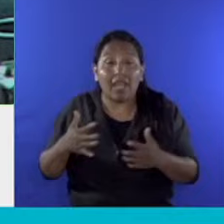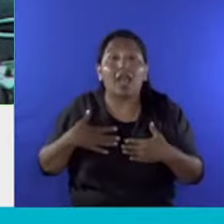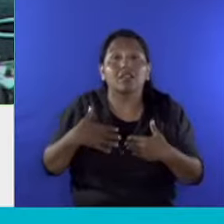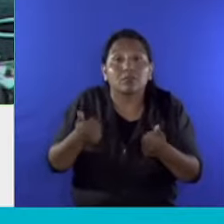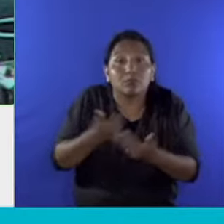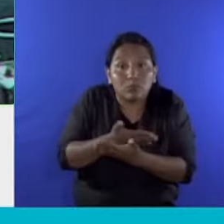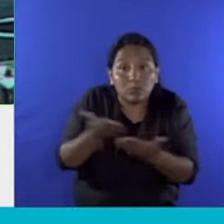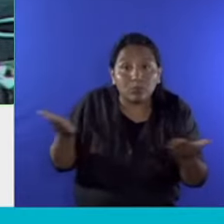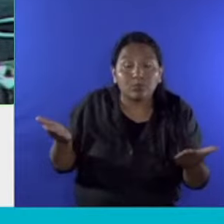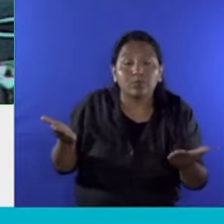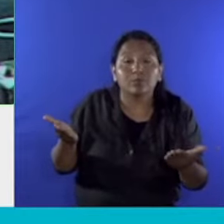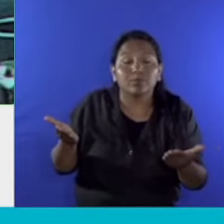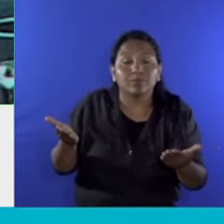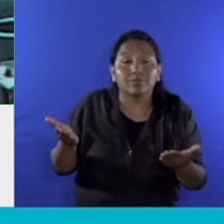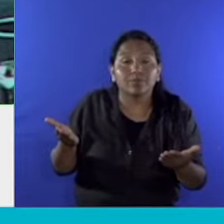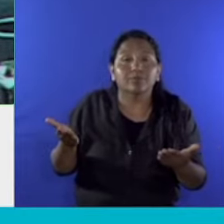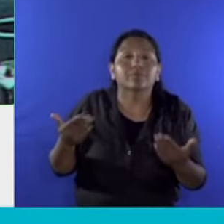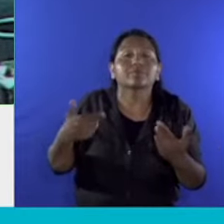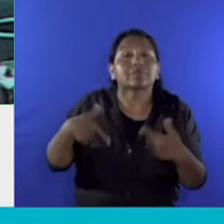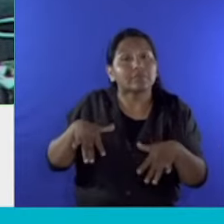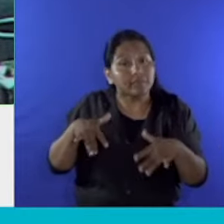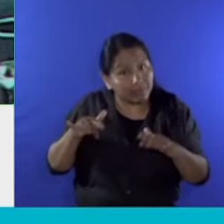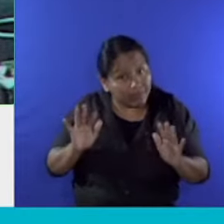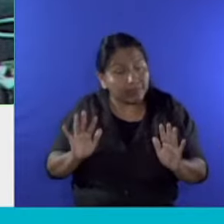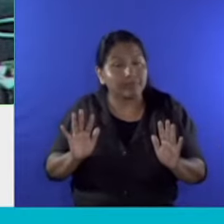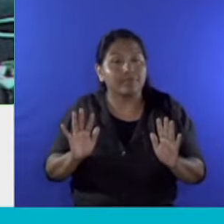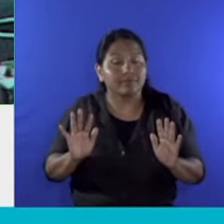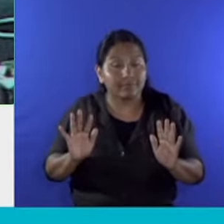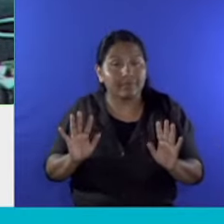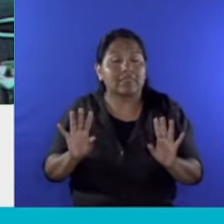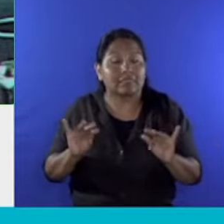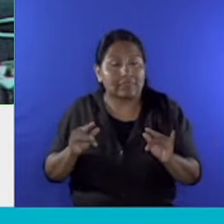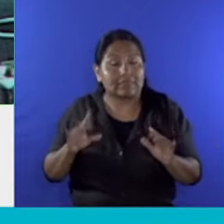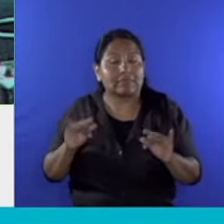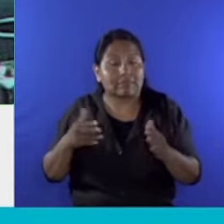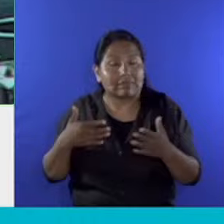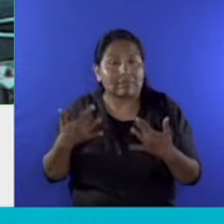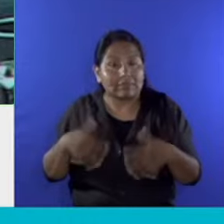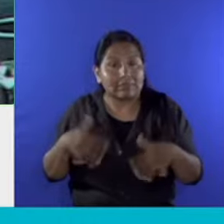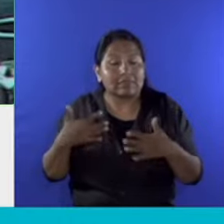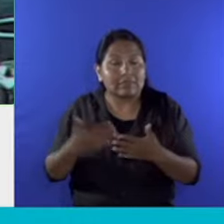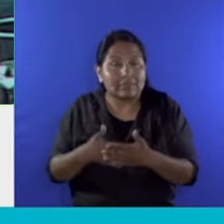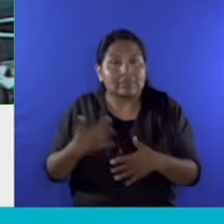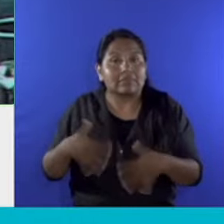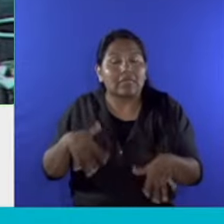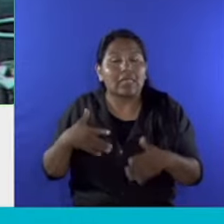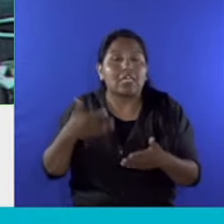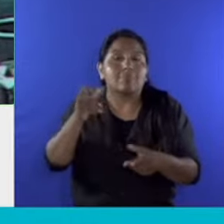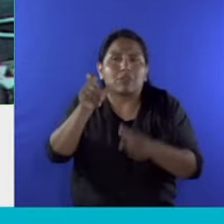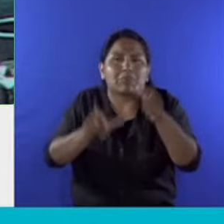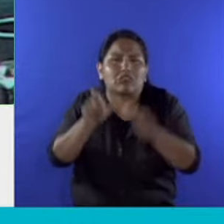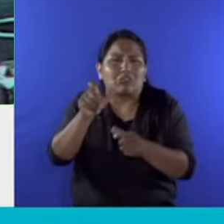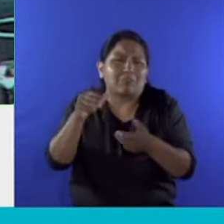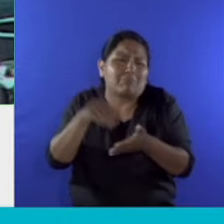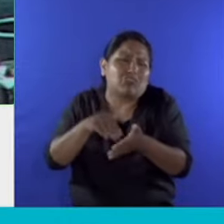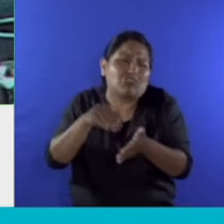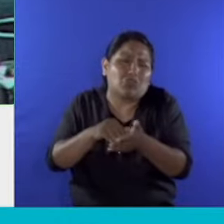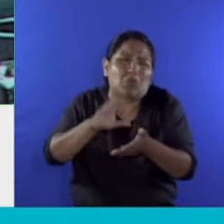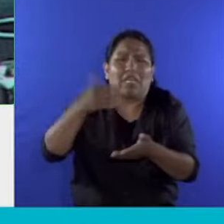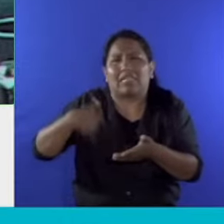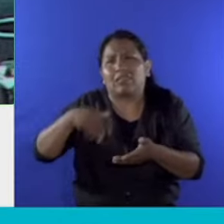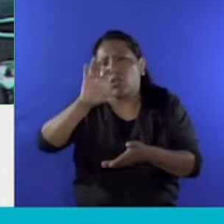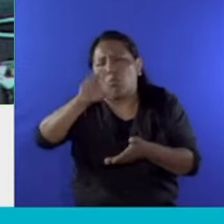a la que le cuesta, porque atiende millones de argentinos y de